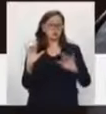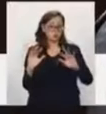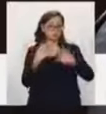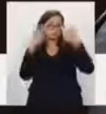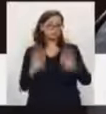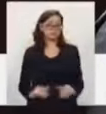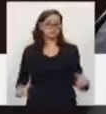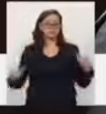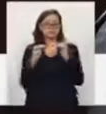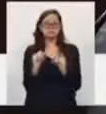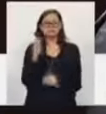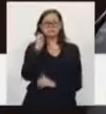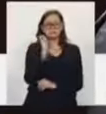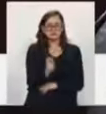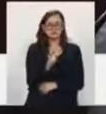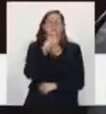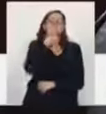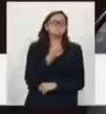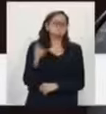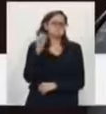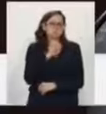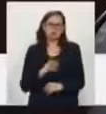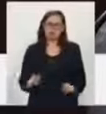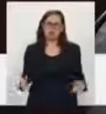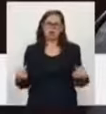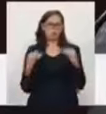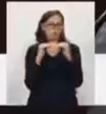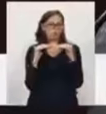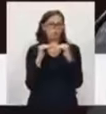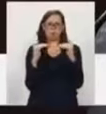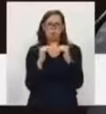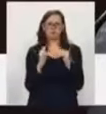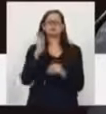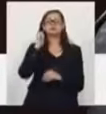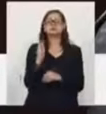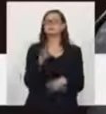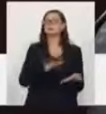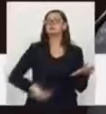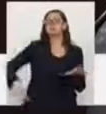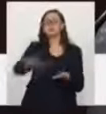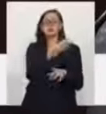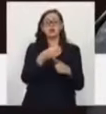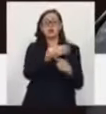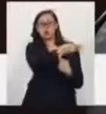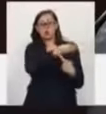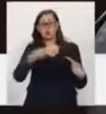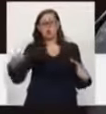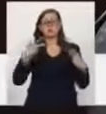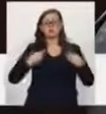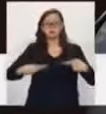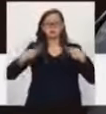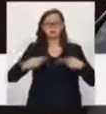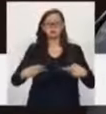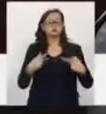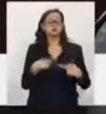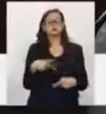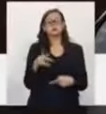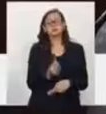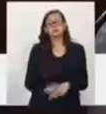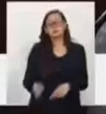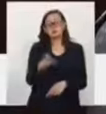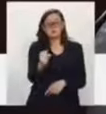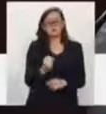efecto de la igualdad de género, la cual legitima el orden social y político de la democracia partidaria, de tal